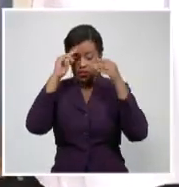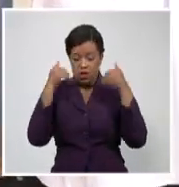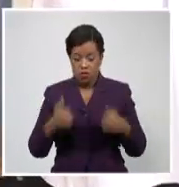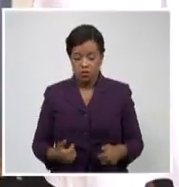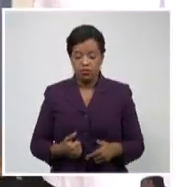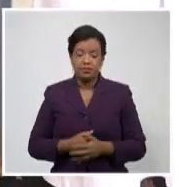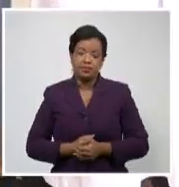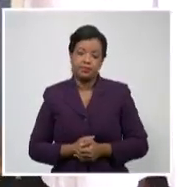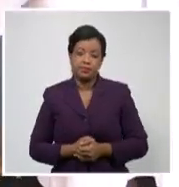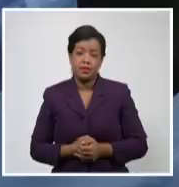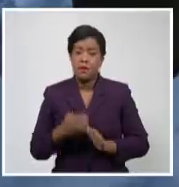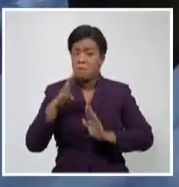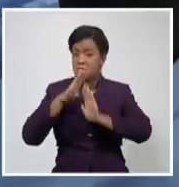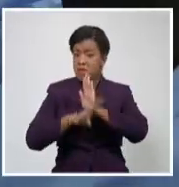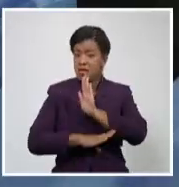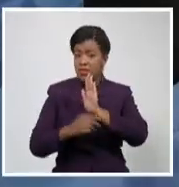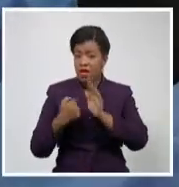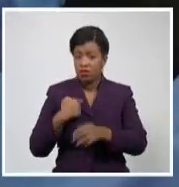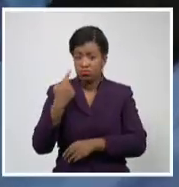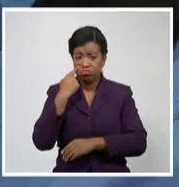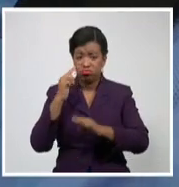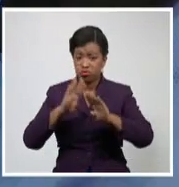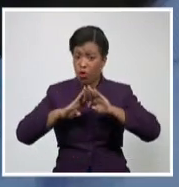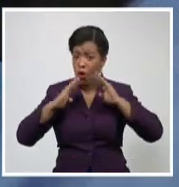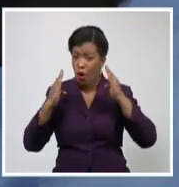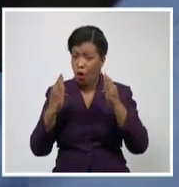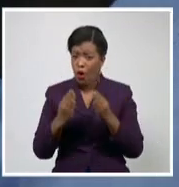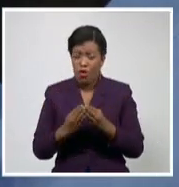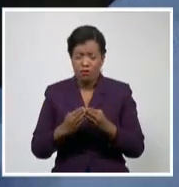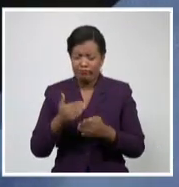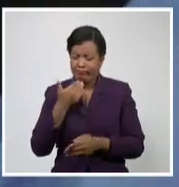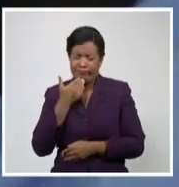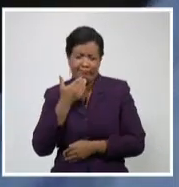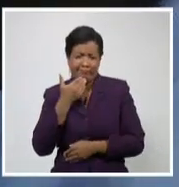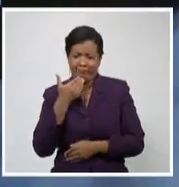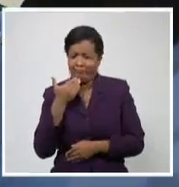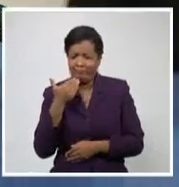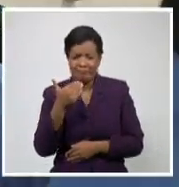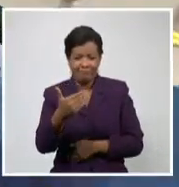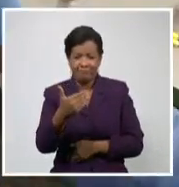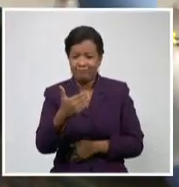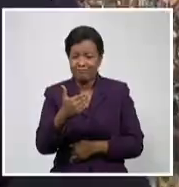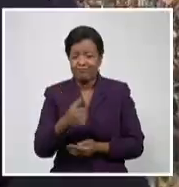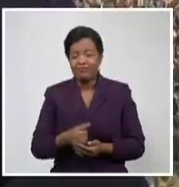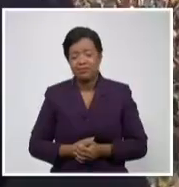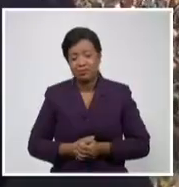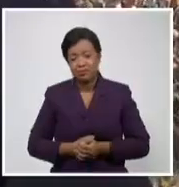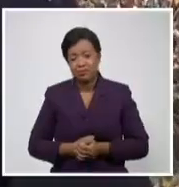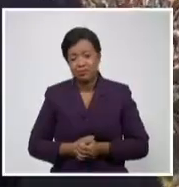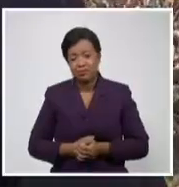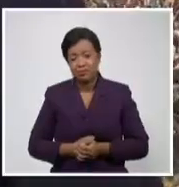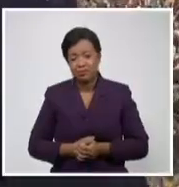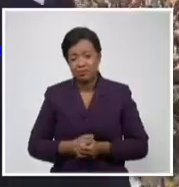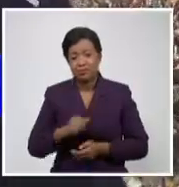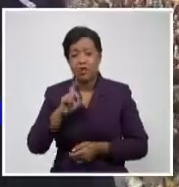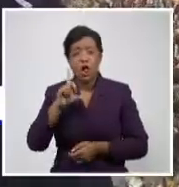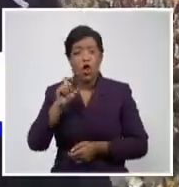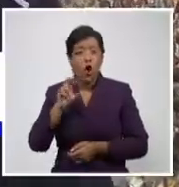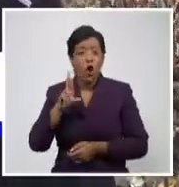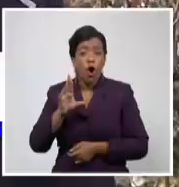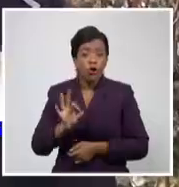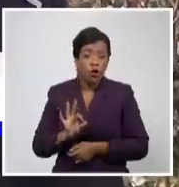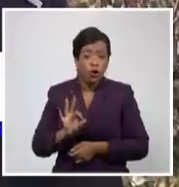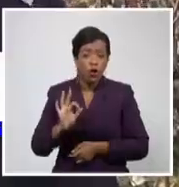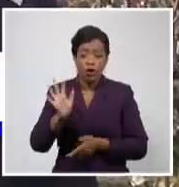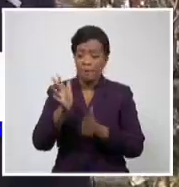he visto todo por encima de lo normal, porque es muy bueno el cloro en las manos, PCR, todo